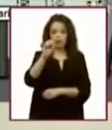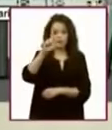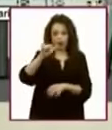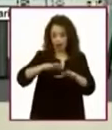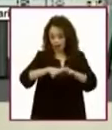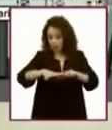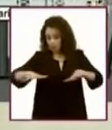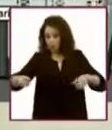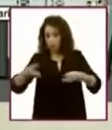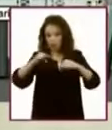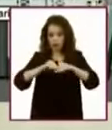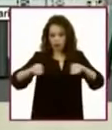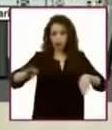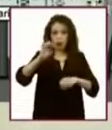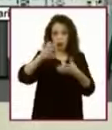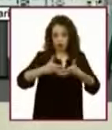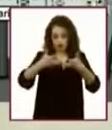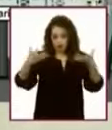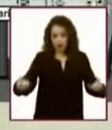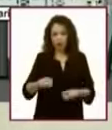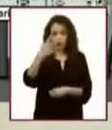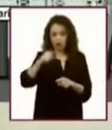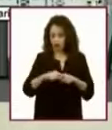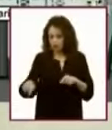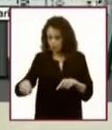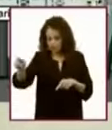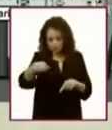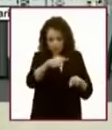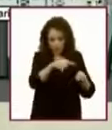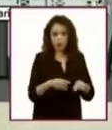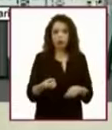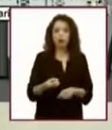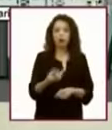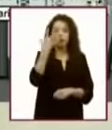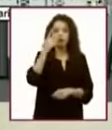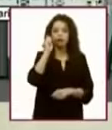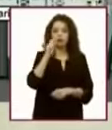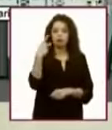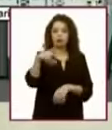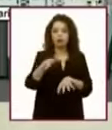terreno o la talla de tus zapatos, entre muchos otros casos.